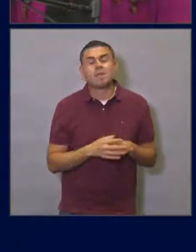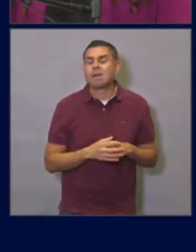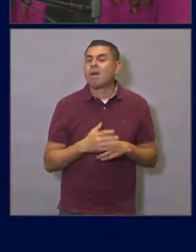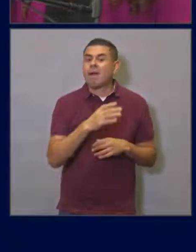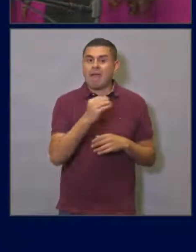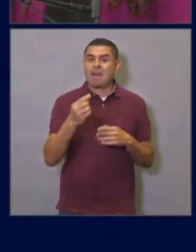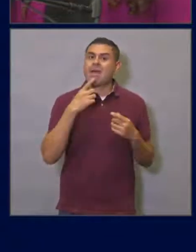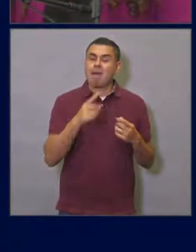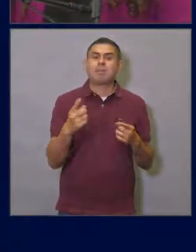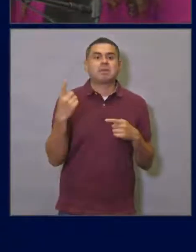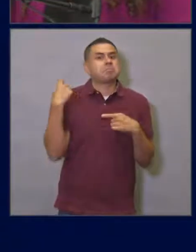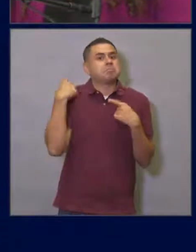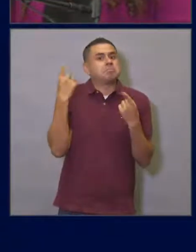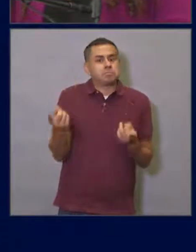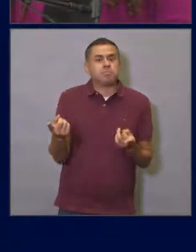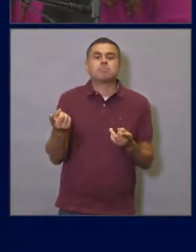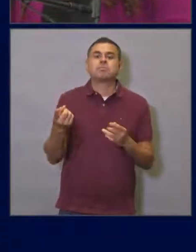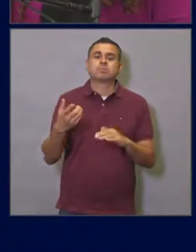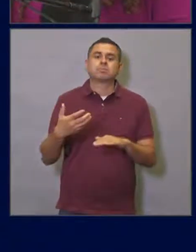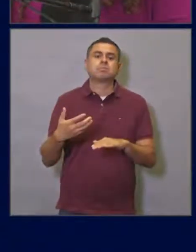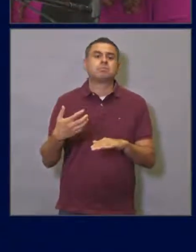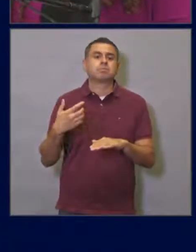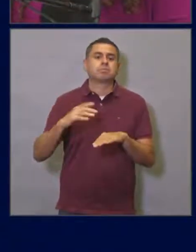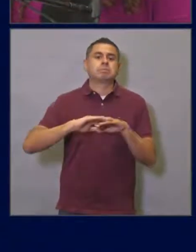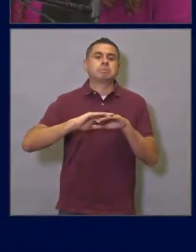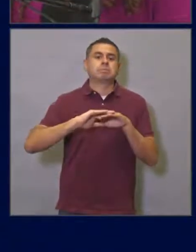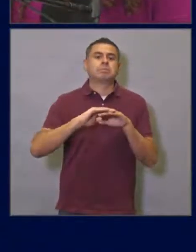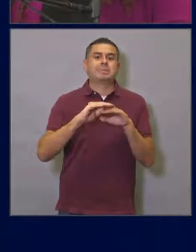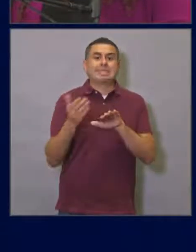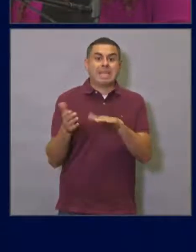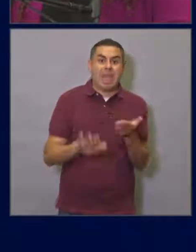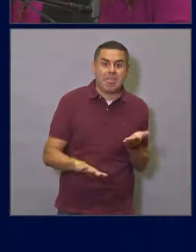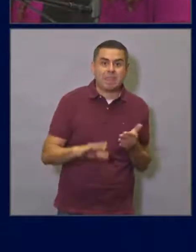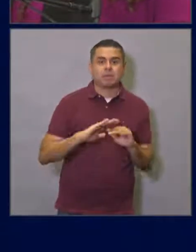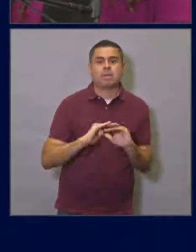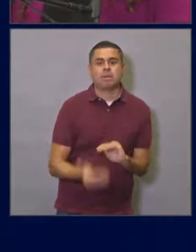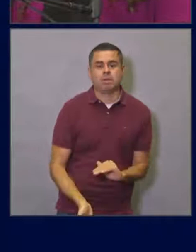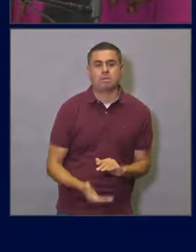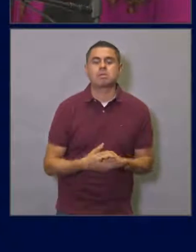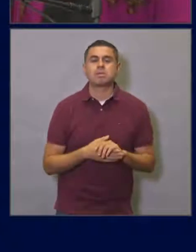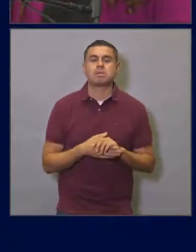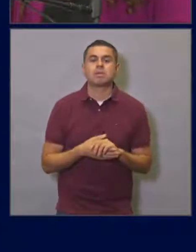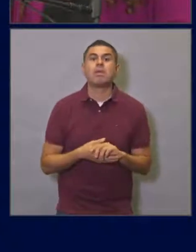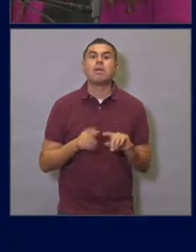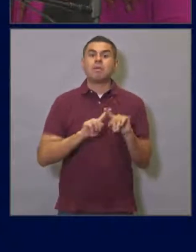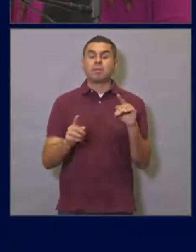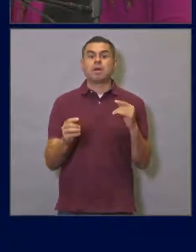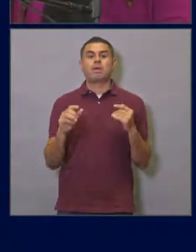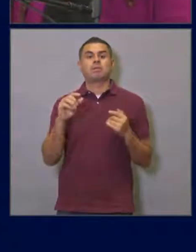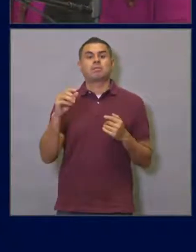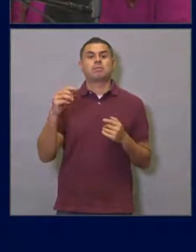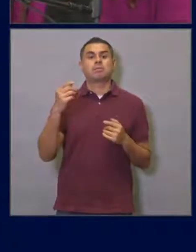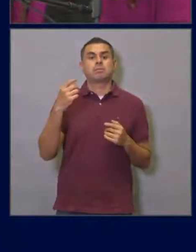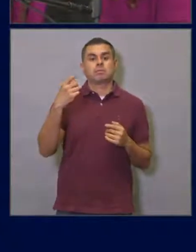han estabilizado. A finales de julio, la tasa de positividad fue